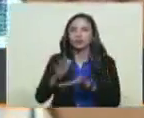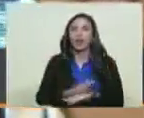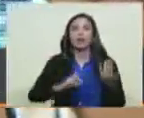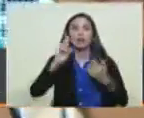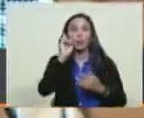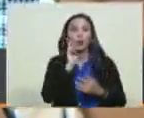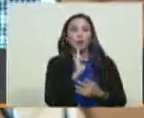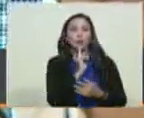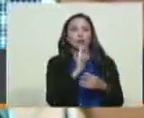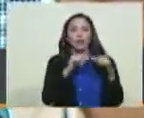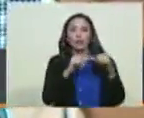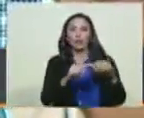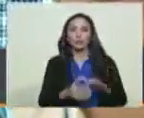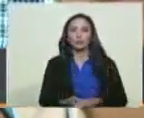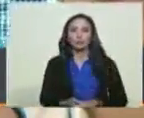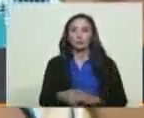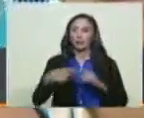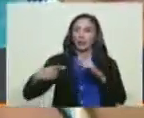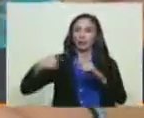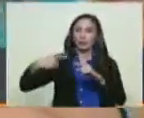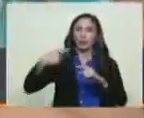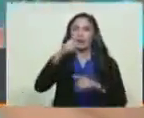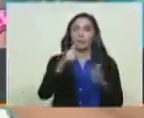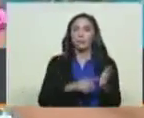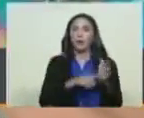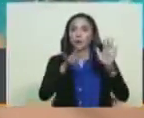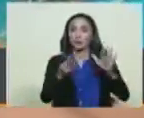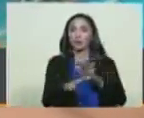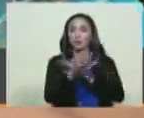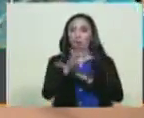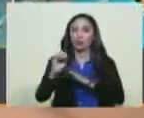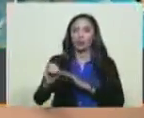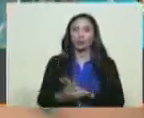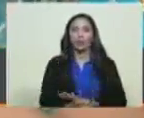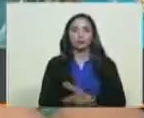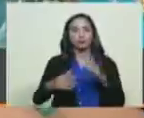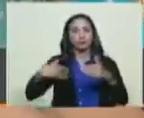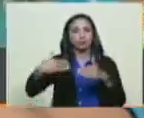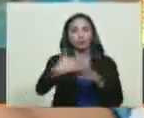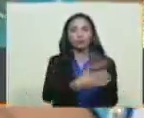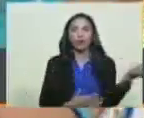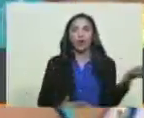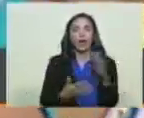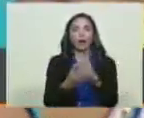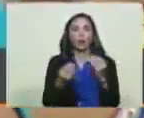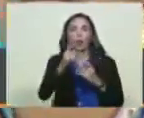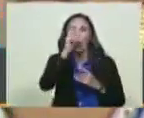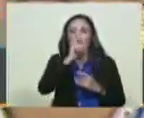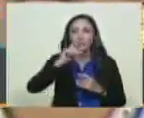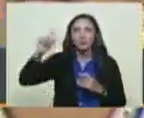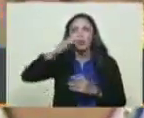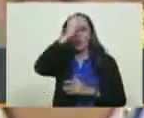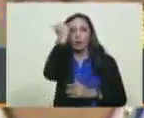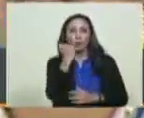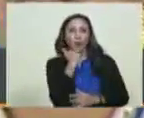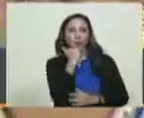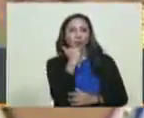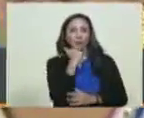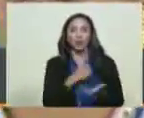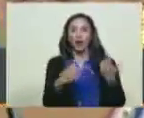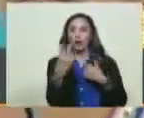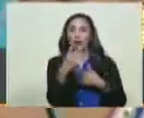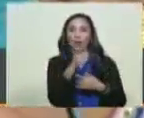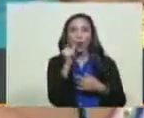que en 1850 vamos a celebrar el tricentenario de miranda y que le vamos a decir a esos dos grandes de la